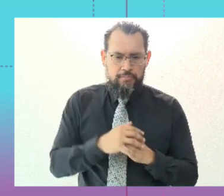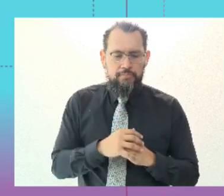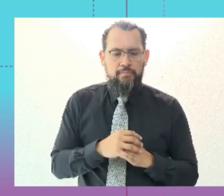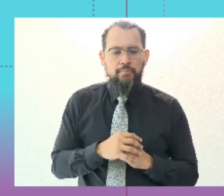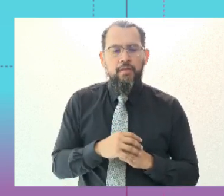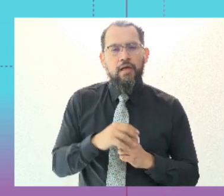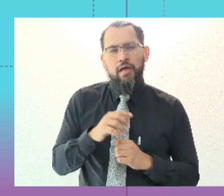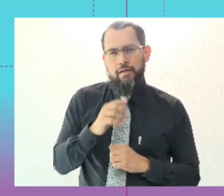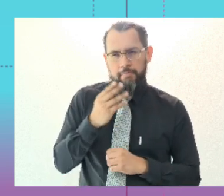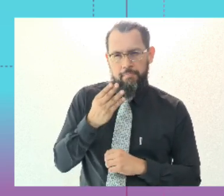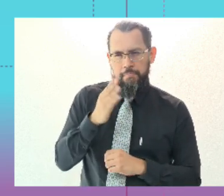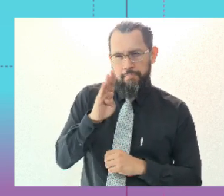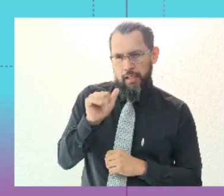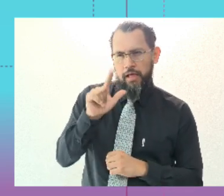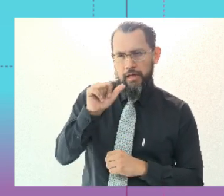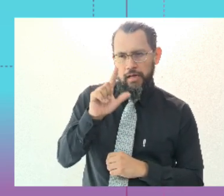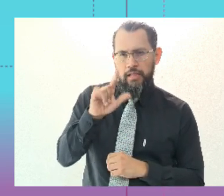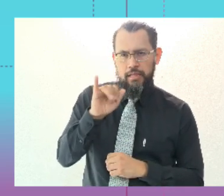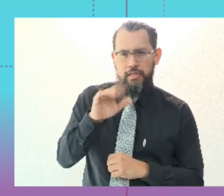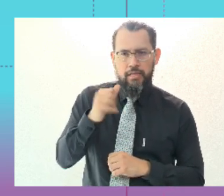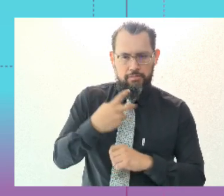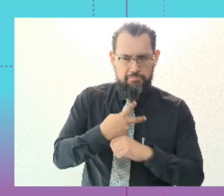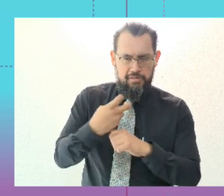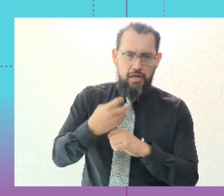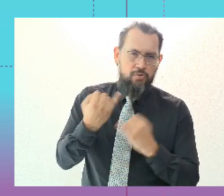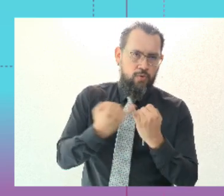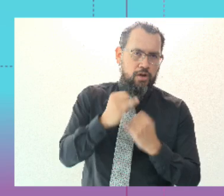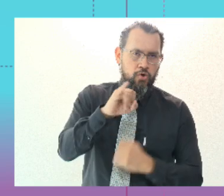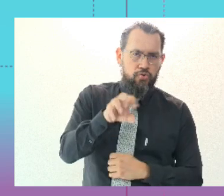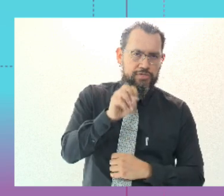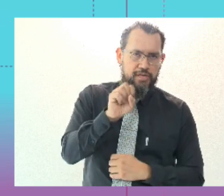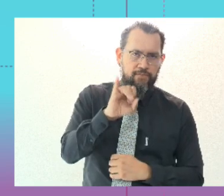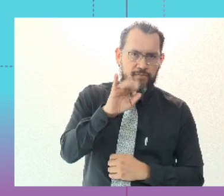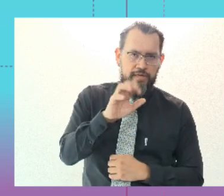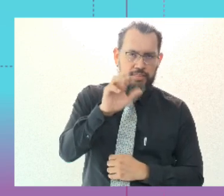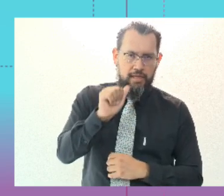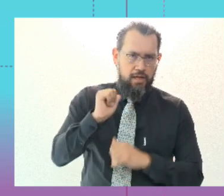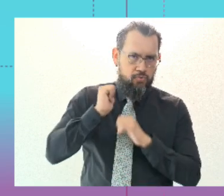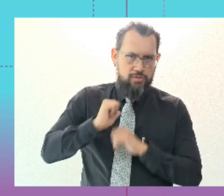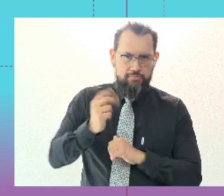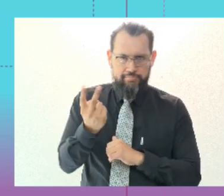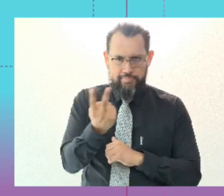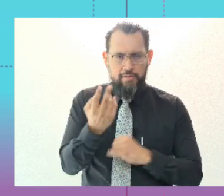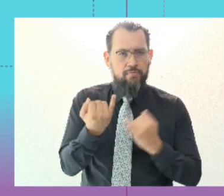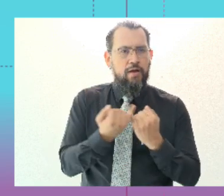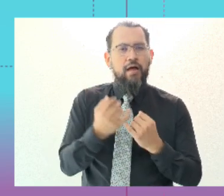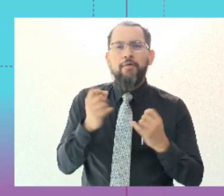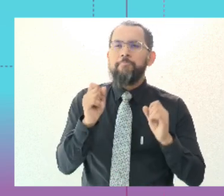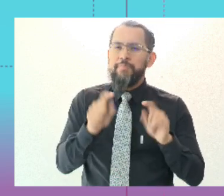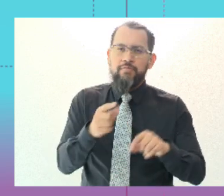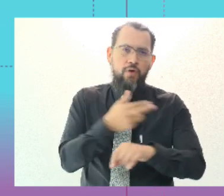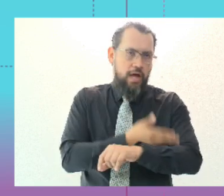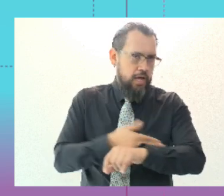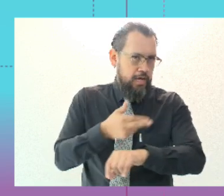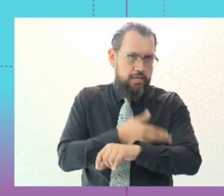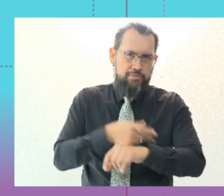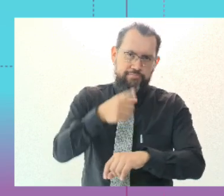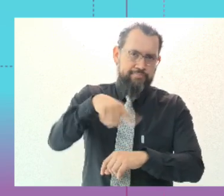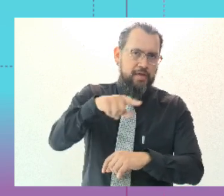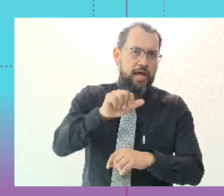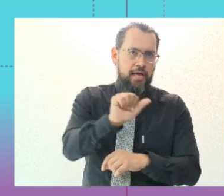comisionada Blanca Lilia, a la comisionada Josefina, obviamente a los organizadores Archivo General de la Nación, a la